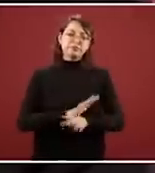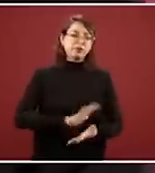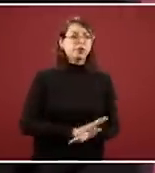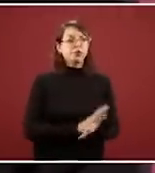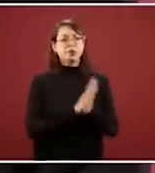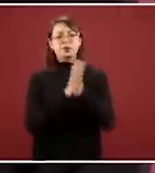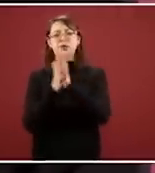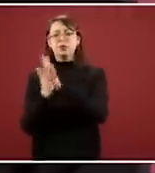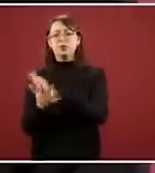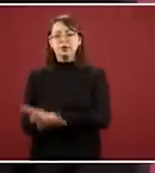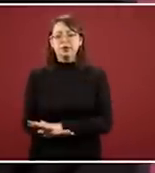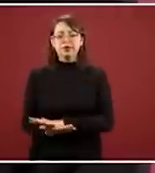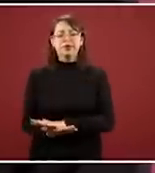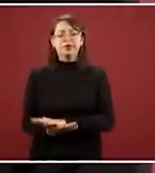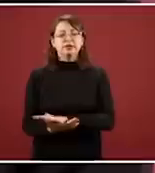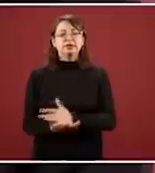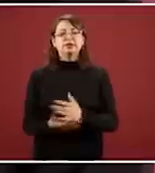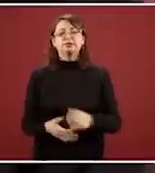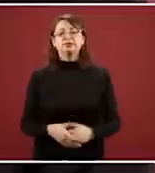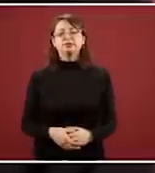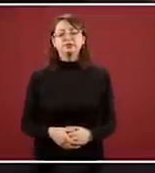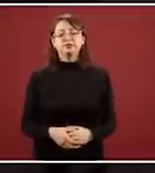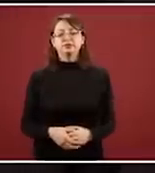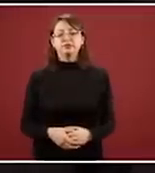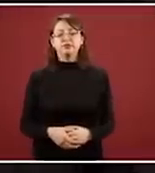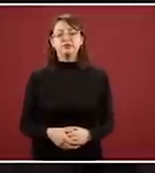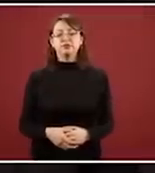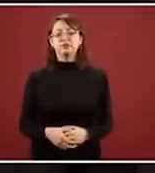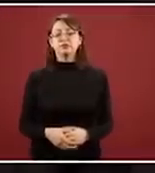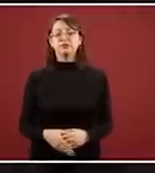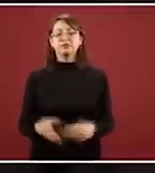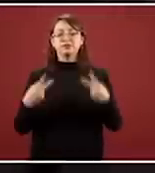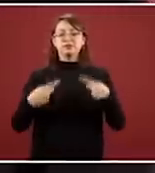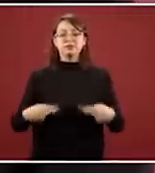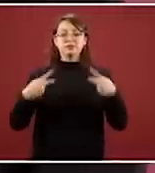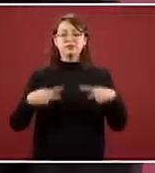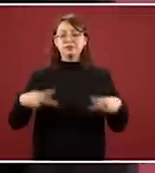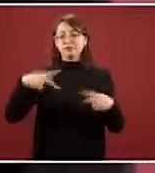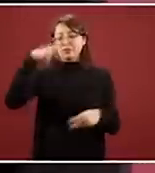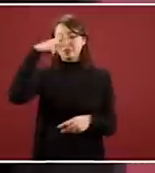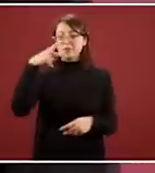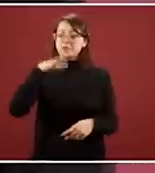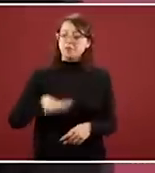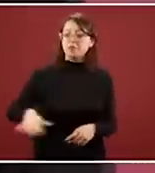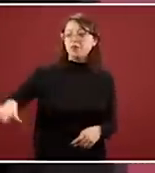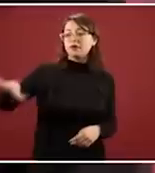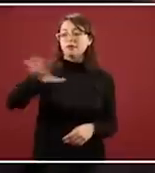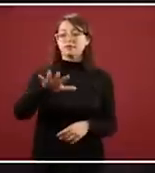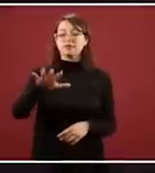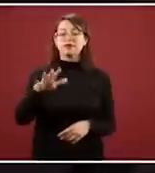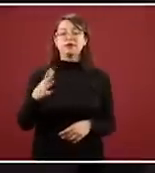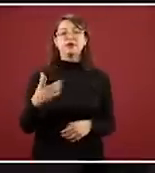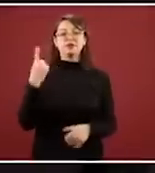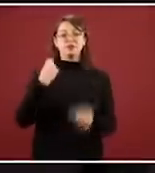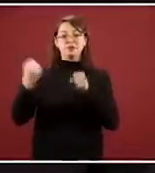Yo pedí a los mexicanos en diciembre